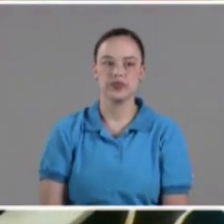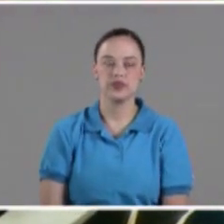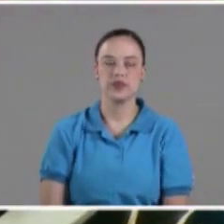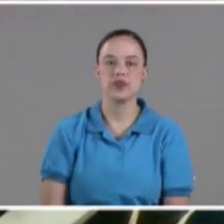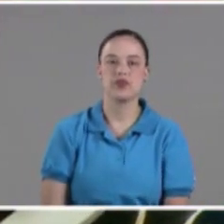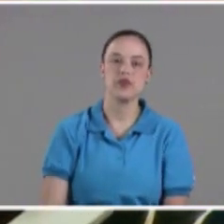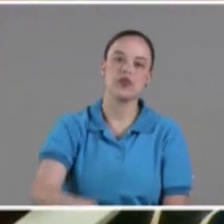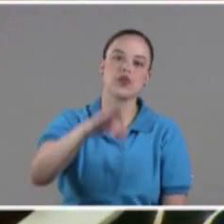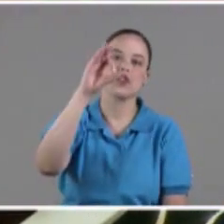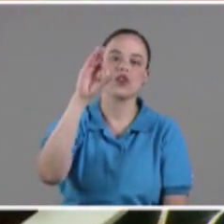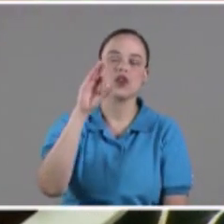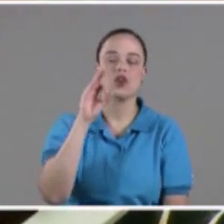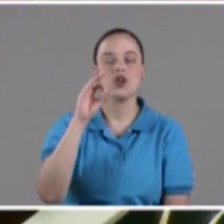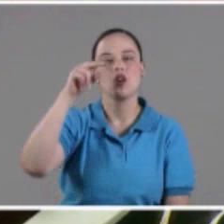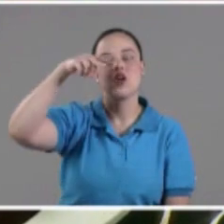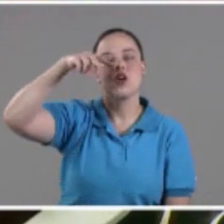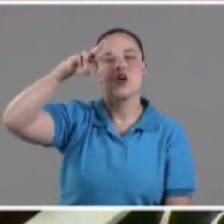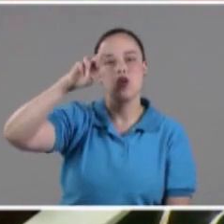de buceo